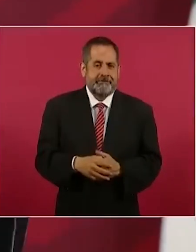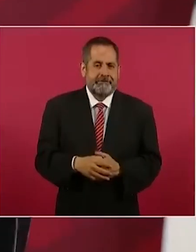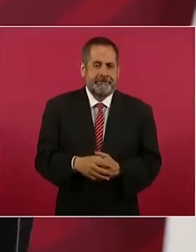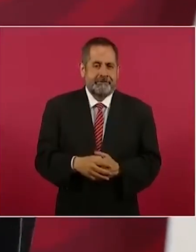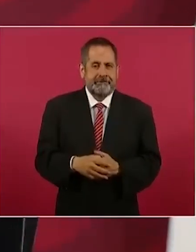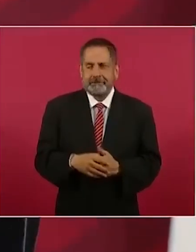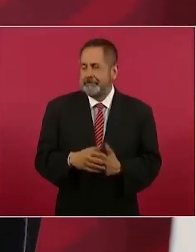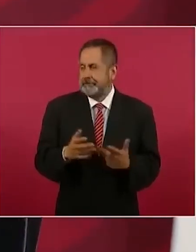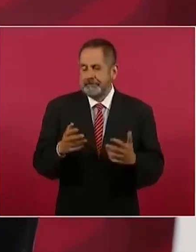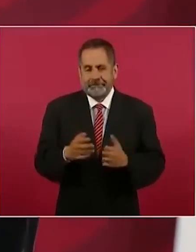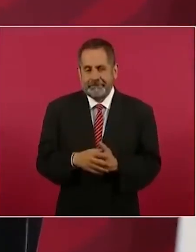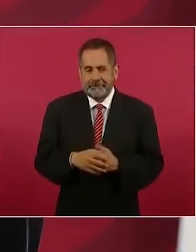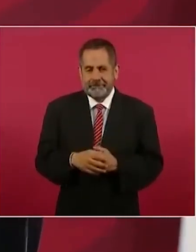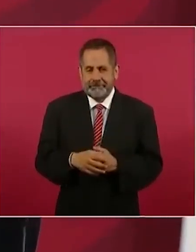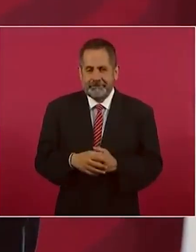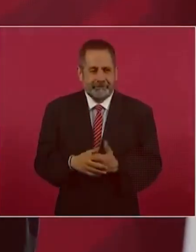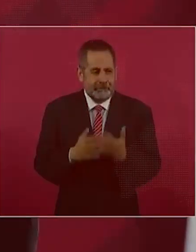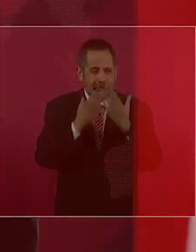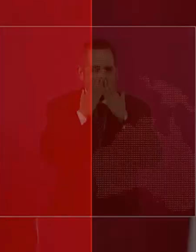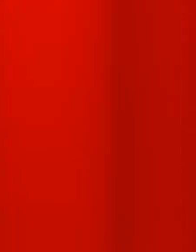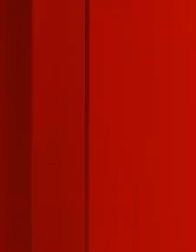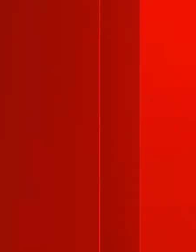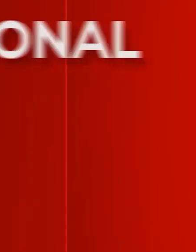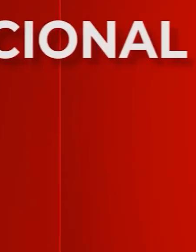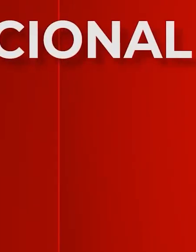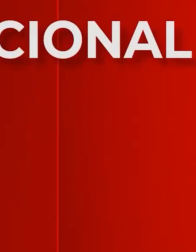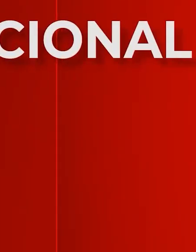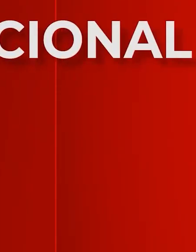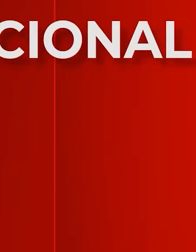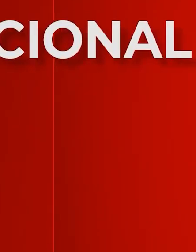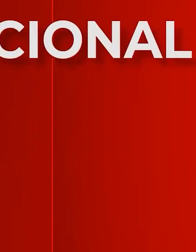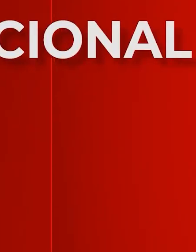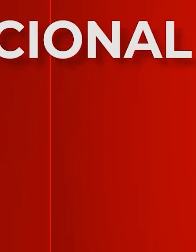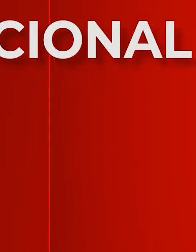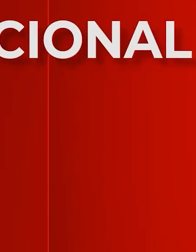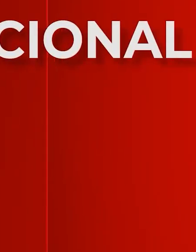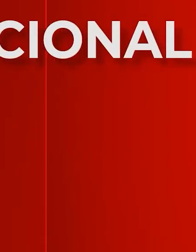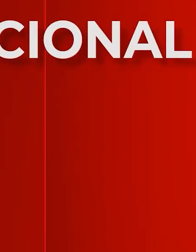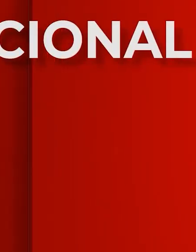Pero además, sin ninguna prueba. Internacional.